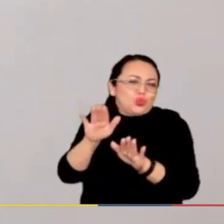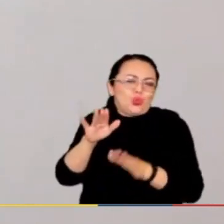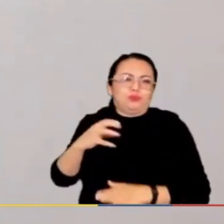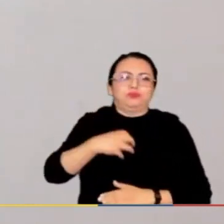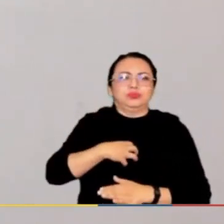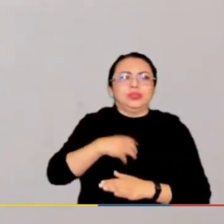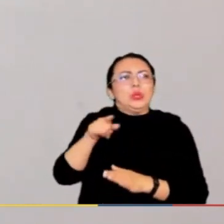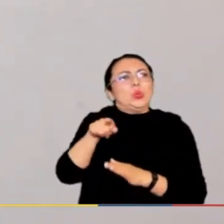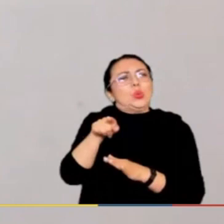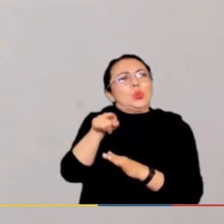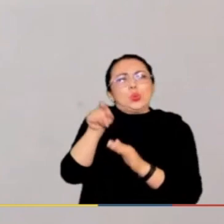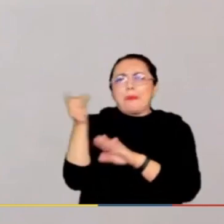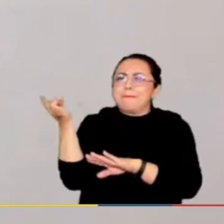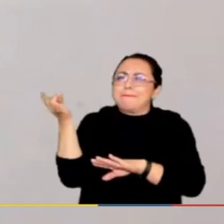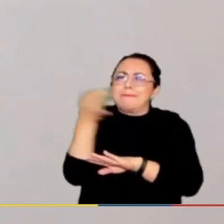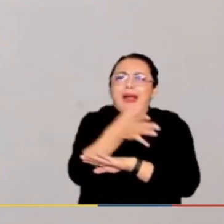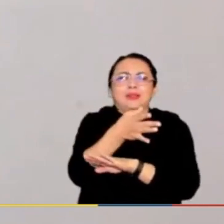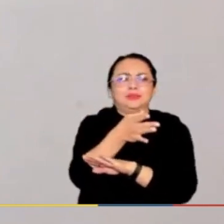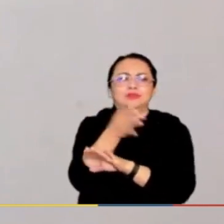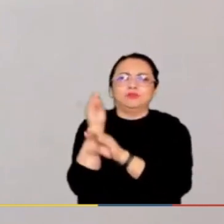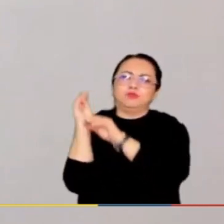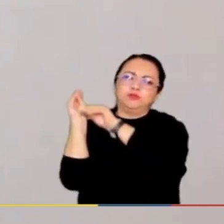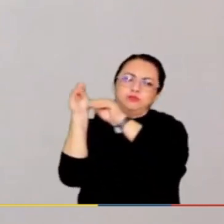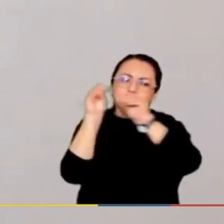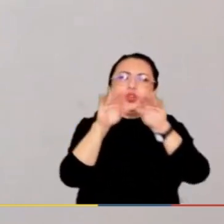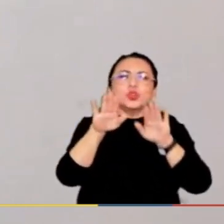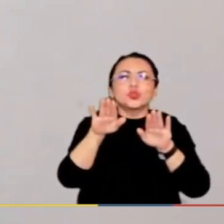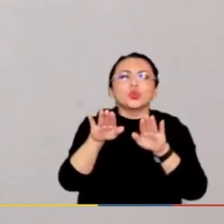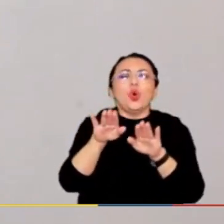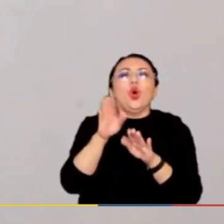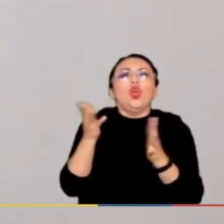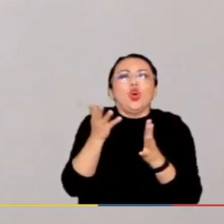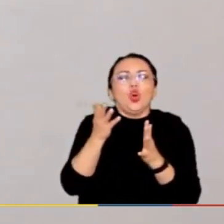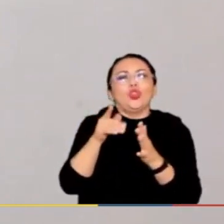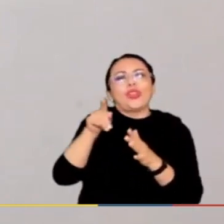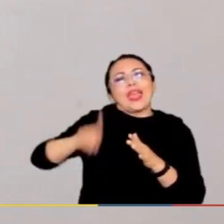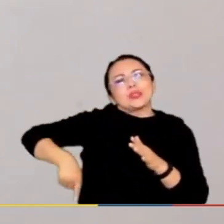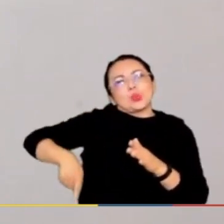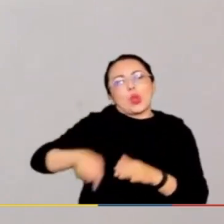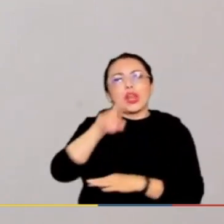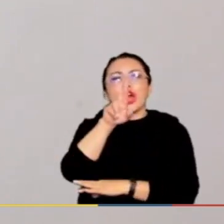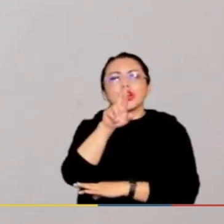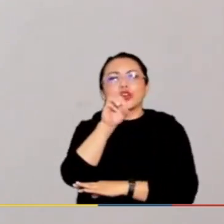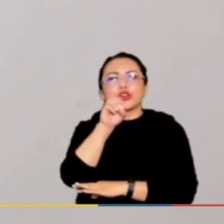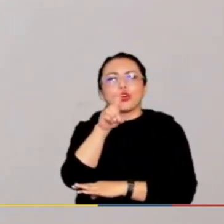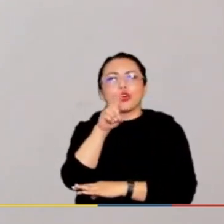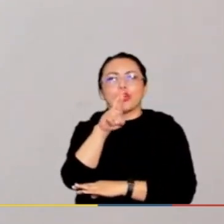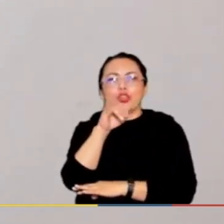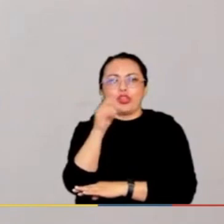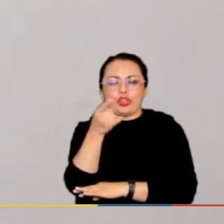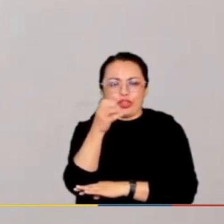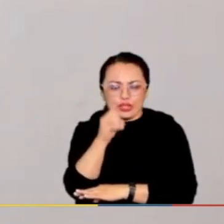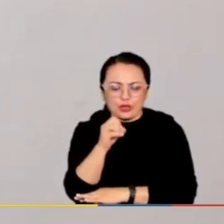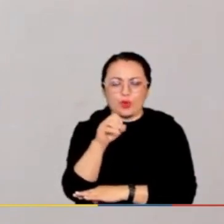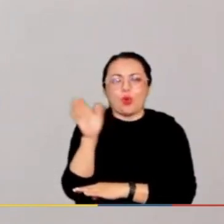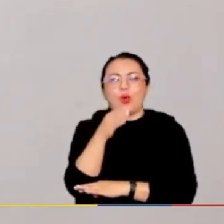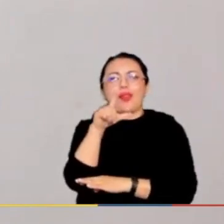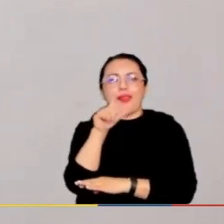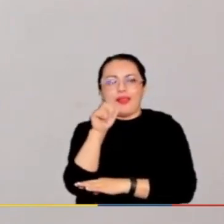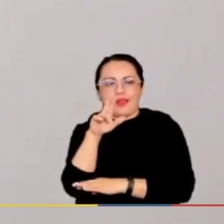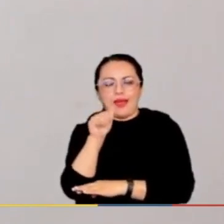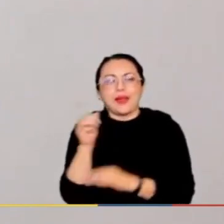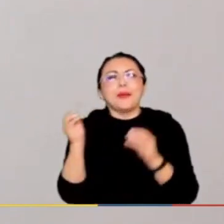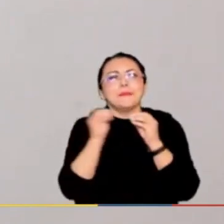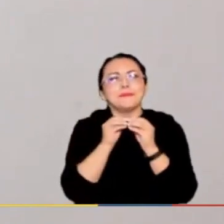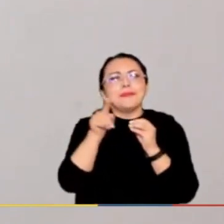Mejor Formadora de la Escuela Judicial Rodrigo Lara Bonilla. En la actualidad es presidente de la Corporación del Colegio de Jueces y Fiscales del